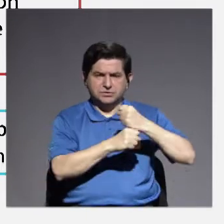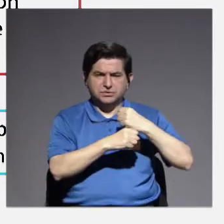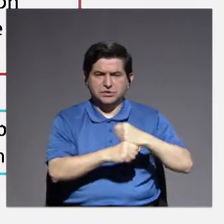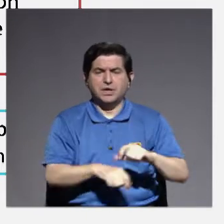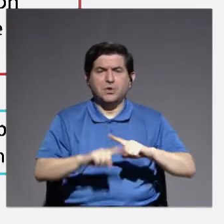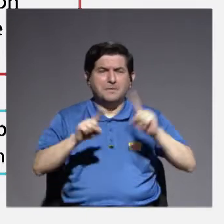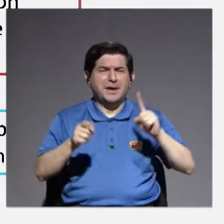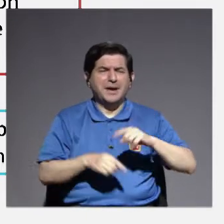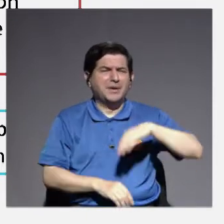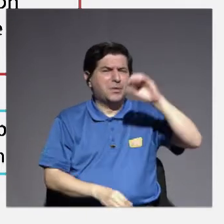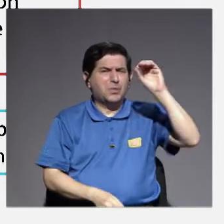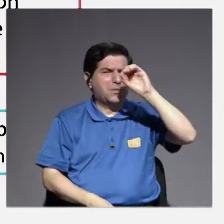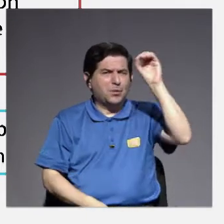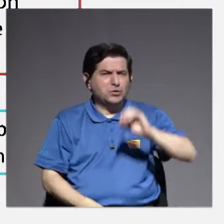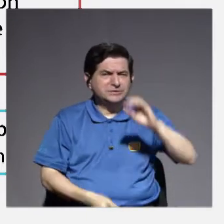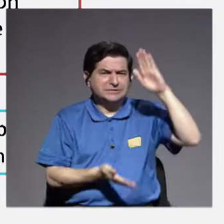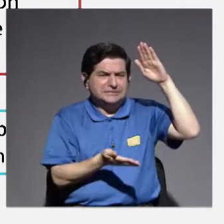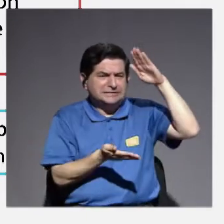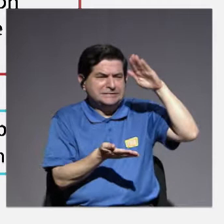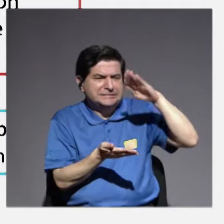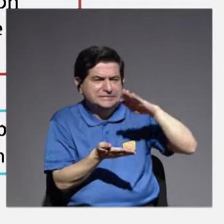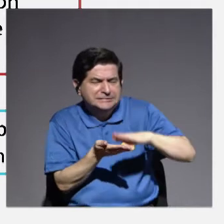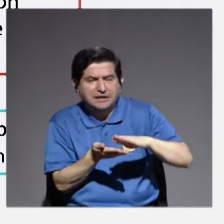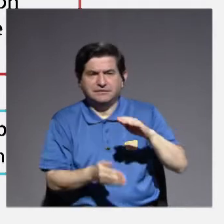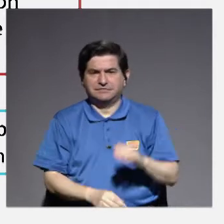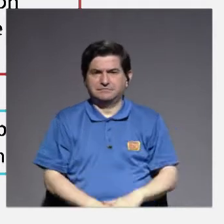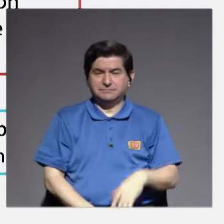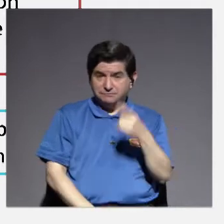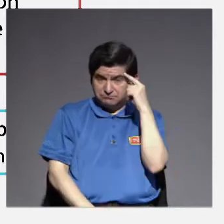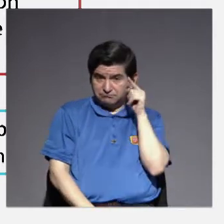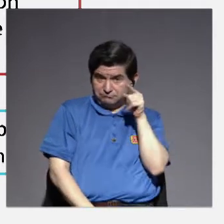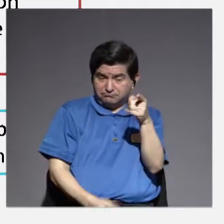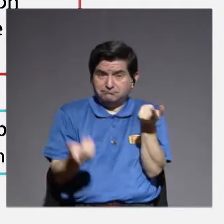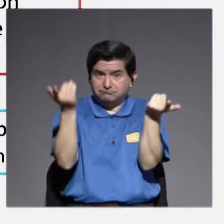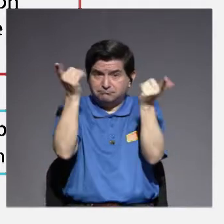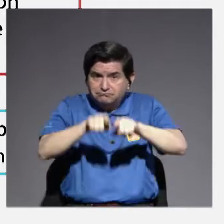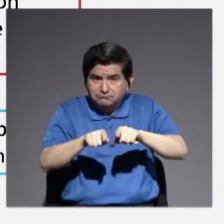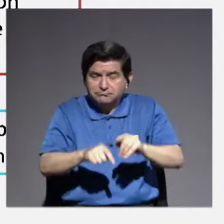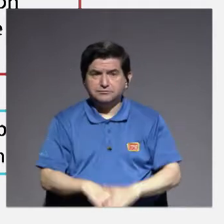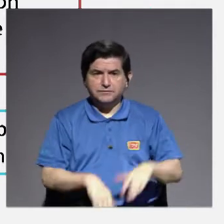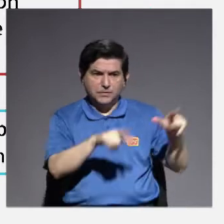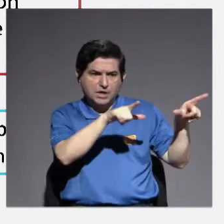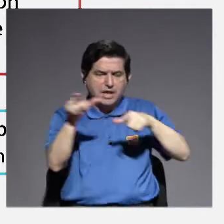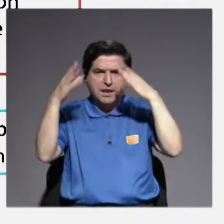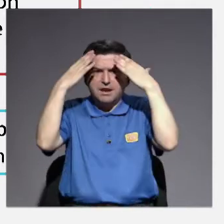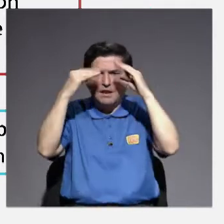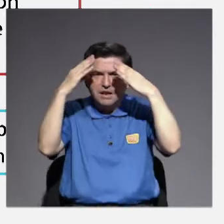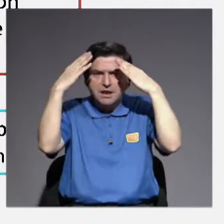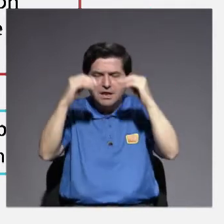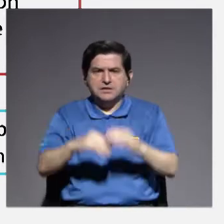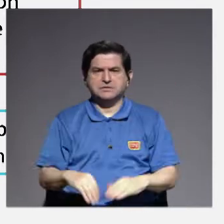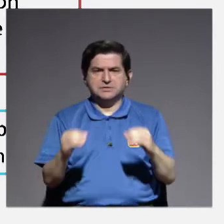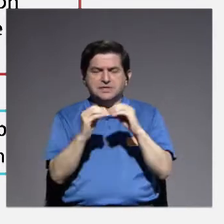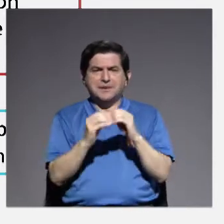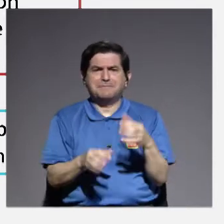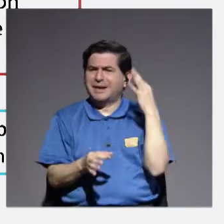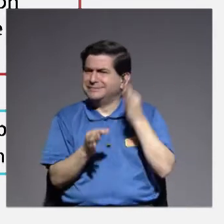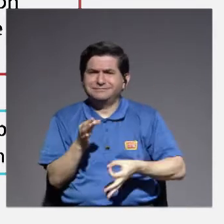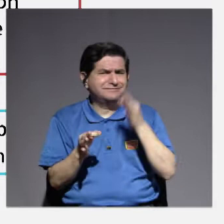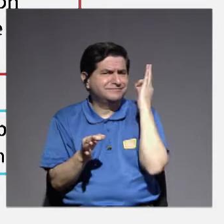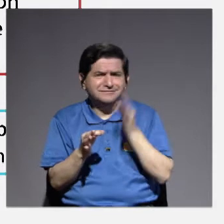van bajando de manera importante. Y cuando aquí consideramos que la disponibilidad de datos es algo mucho más sencillo de